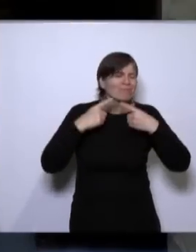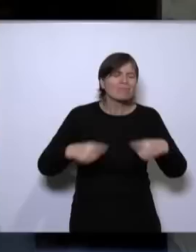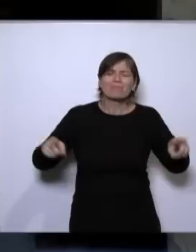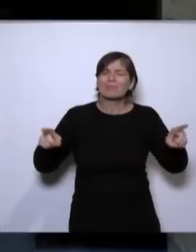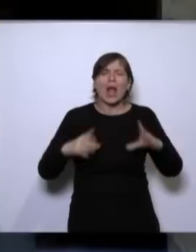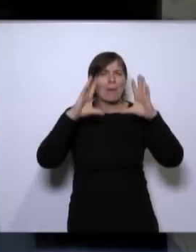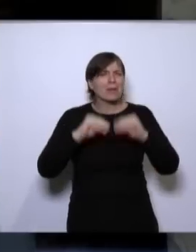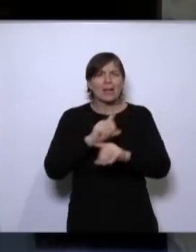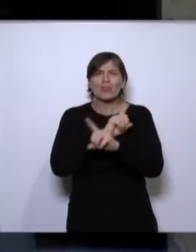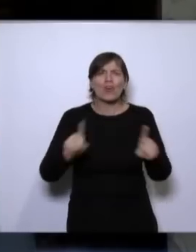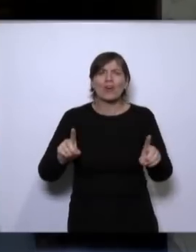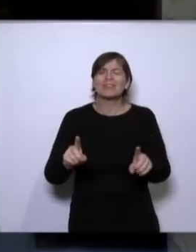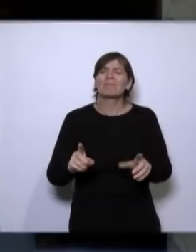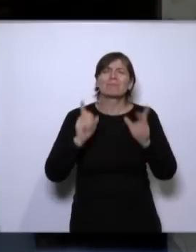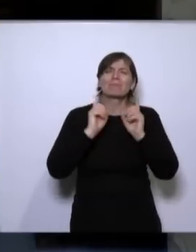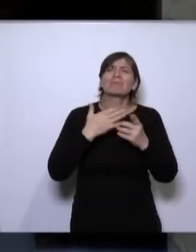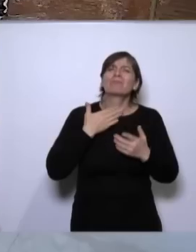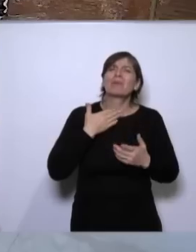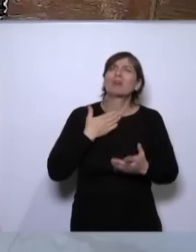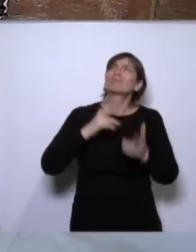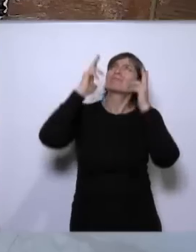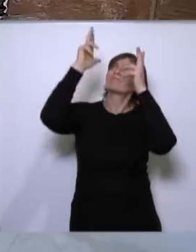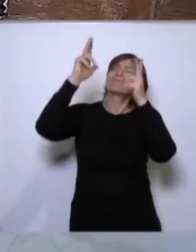aclamarte diciendo a una sola voz: